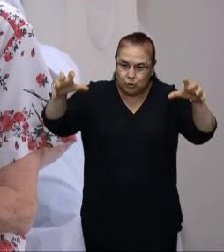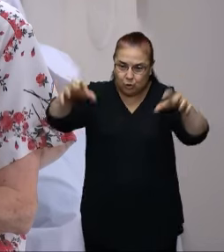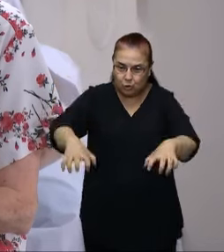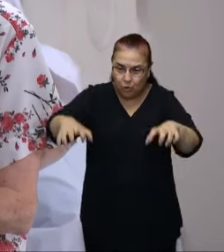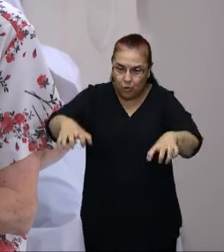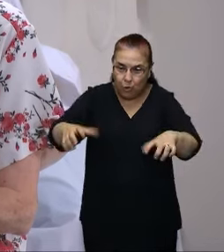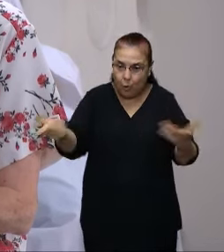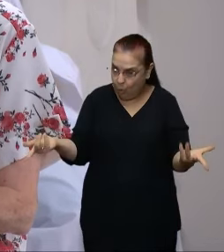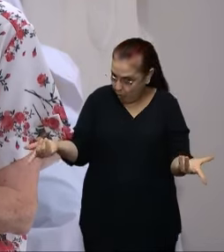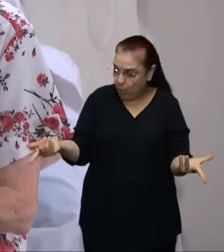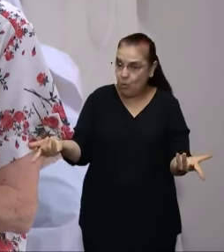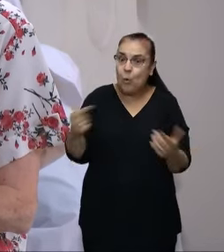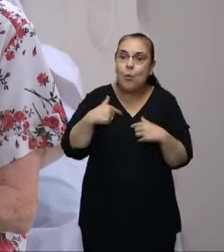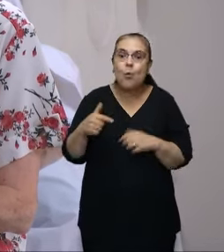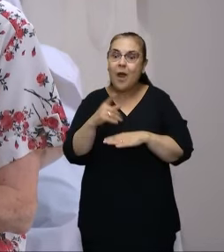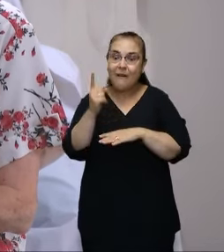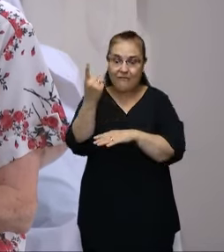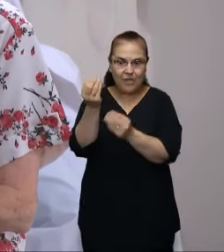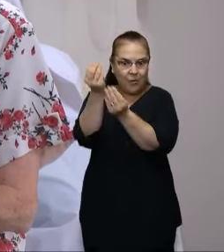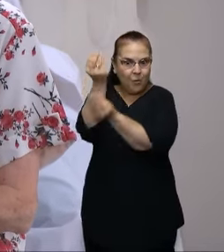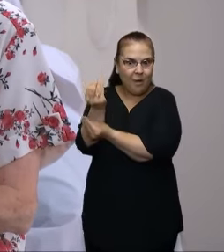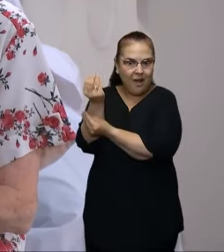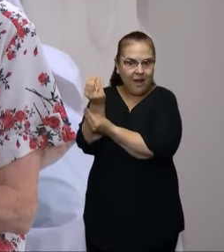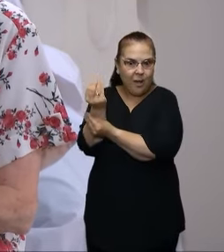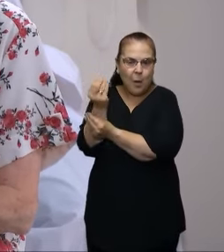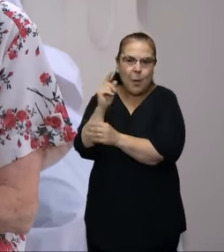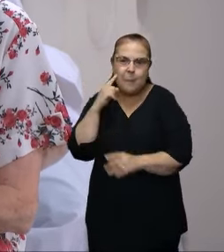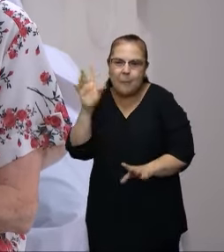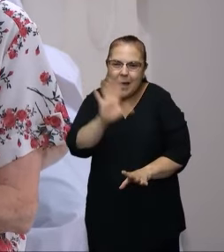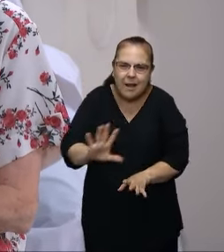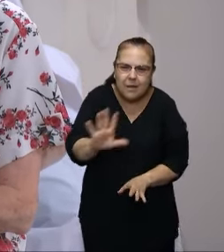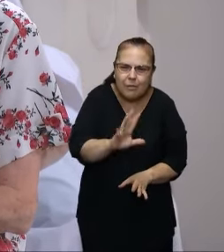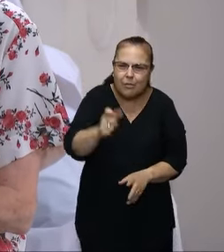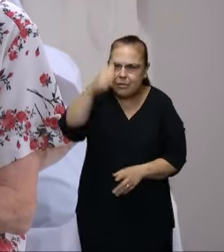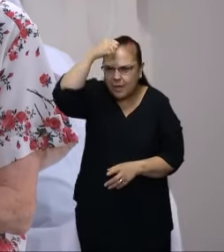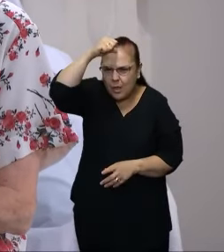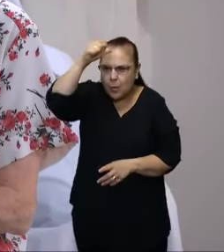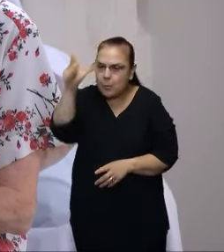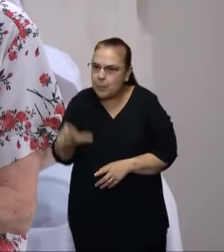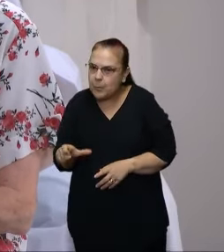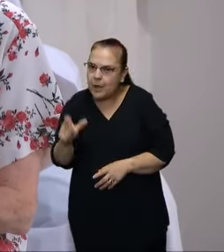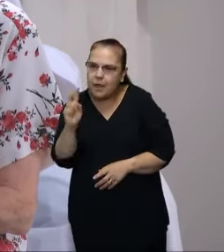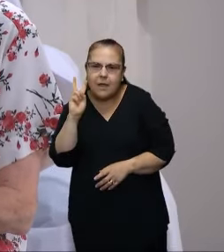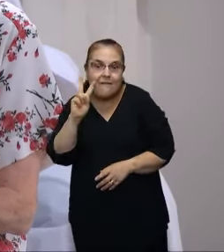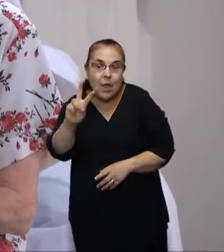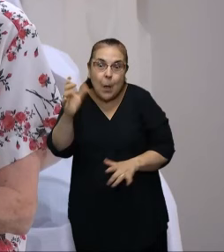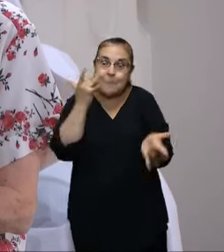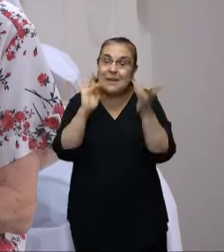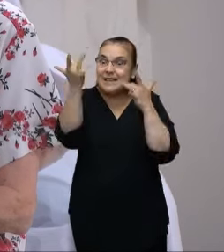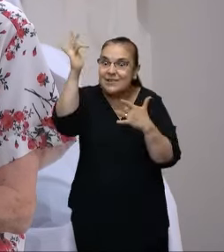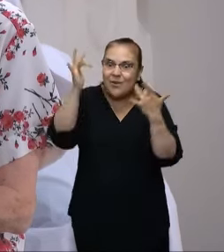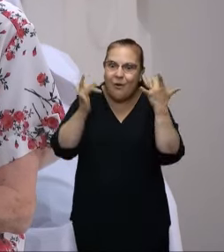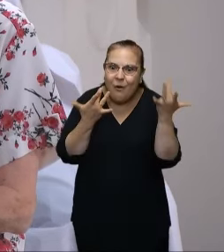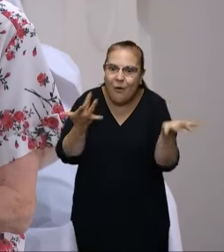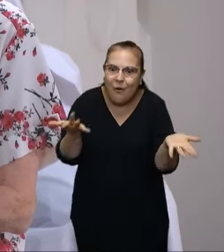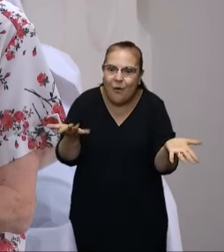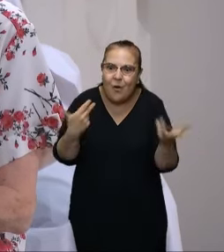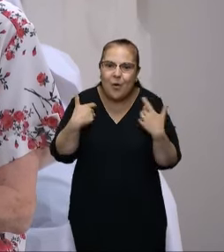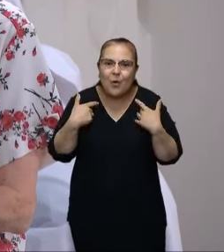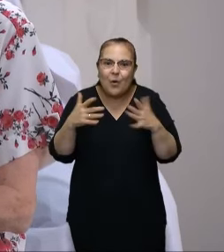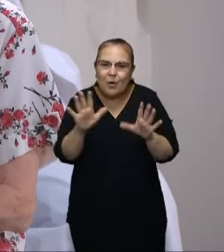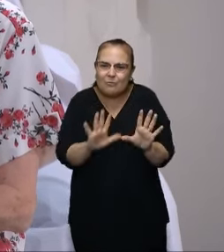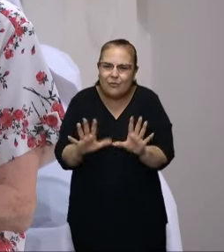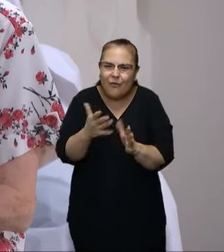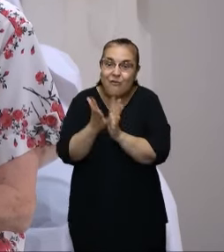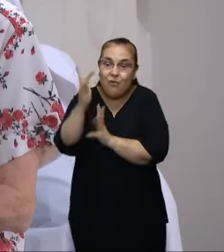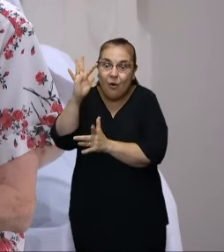sobresalía una figura que parecía un hombre y vi un brillo como de ámbar algo así como